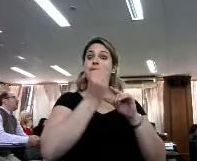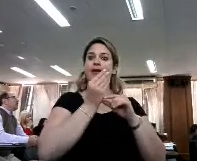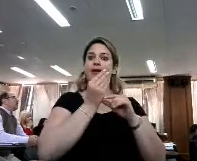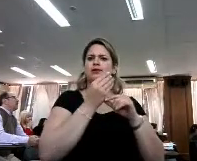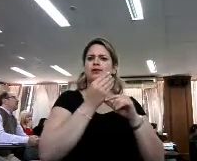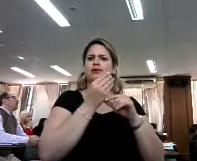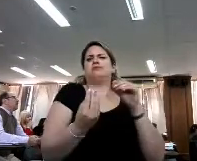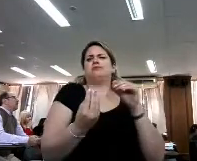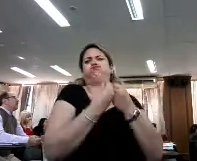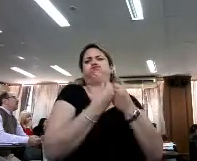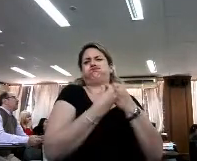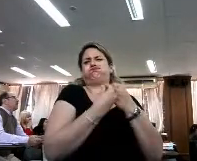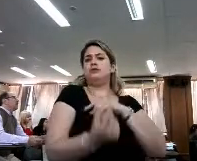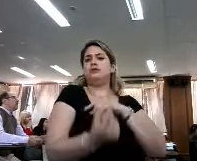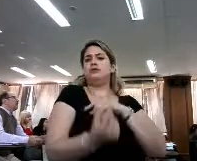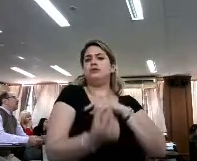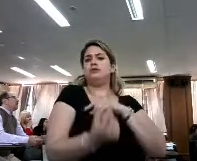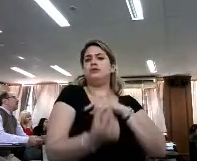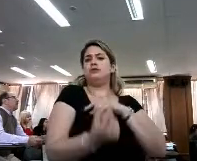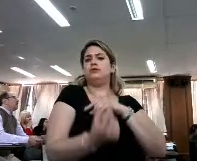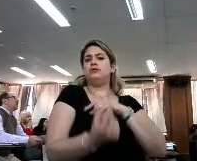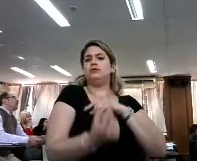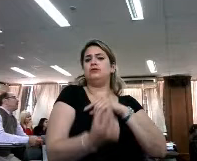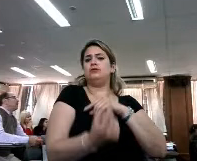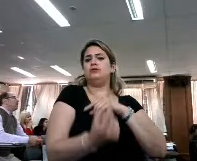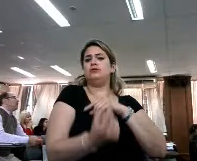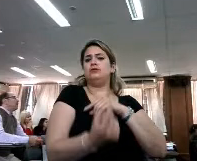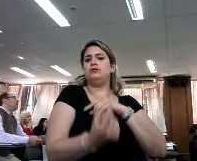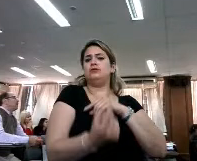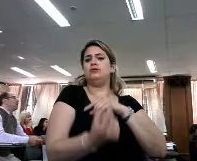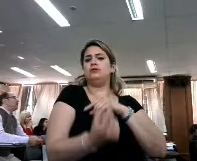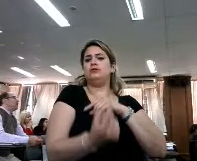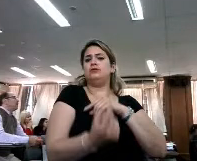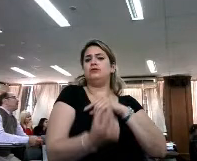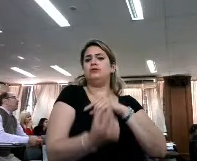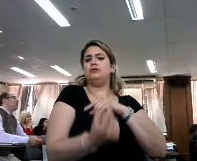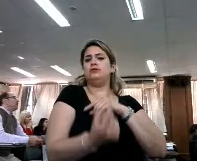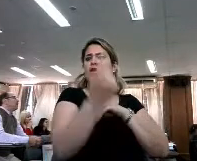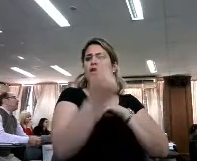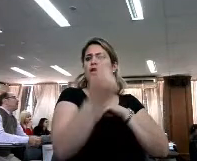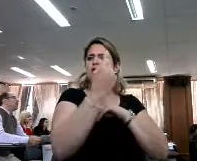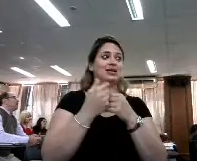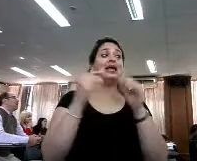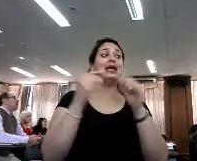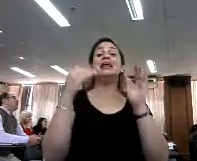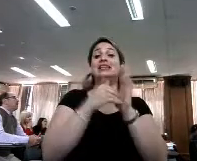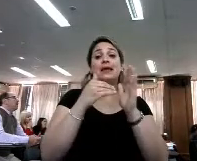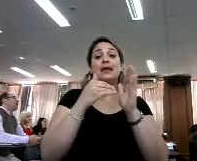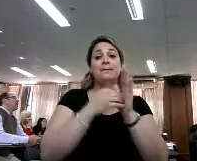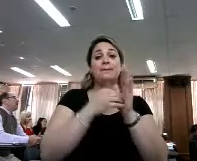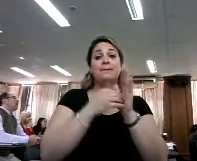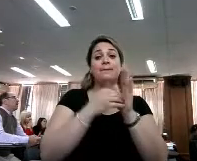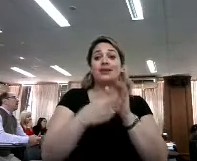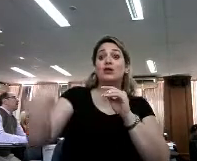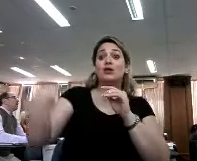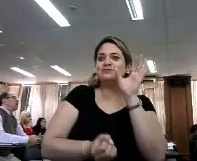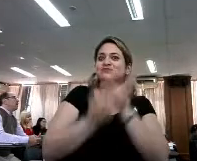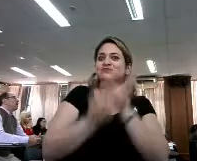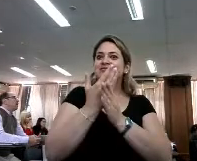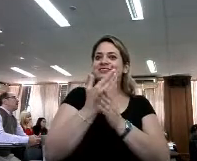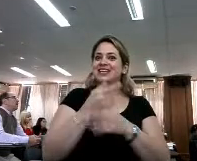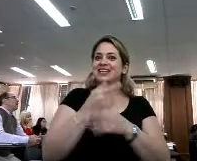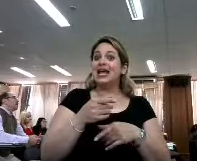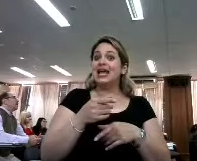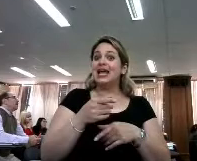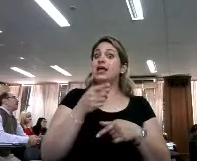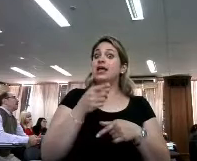partir de una creación se pueden generar mil creaciones. Y dependiendo del detonante que ustedes tuvieron, Don Quijote peleó